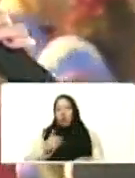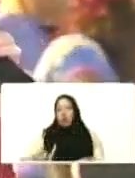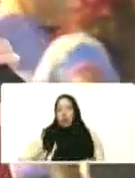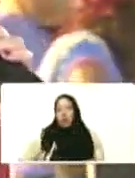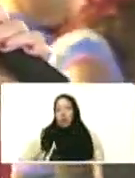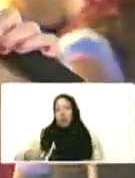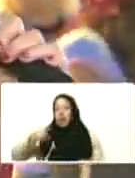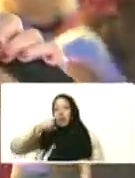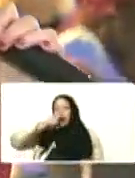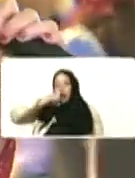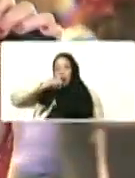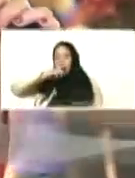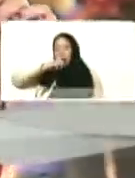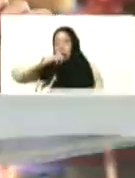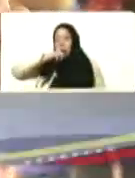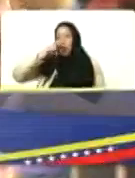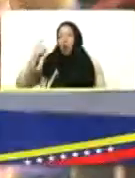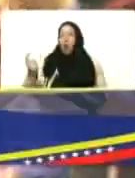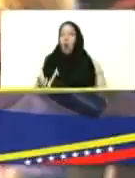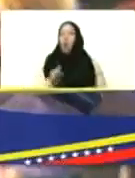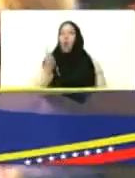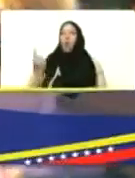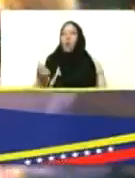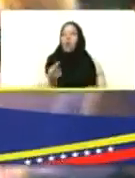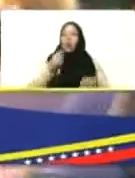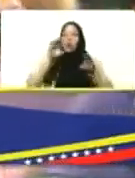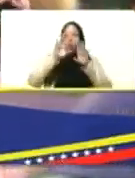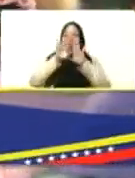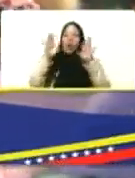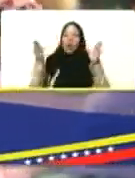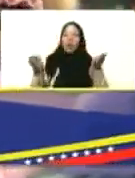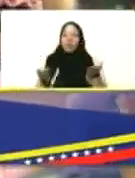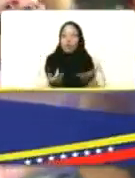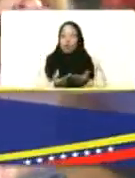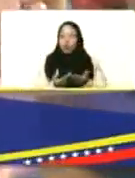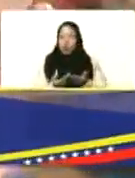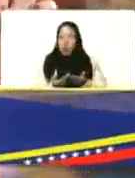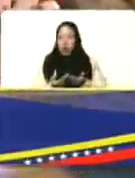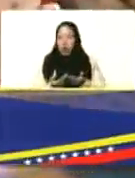somos las únicas en el mundo,